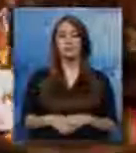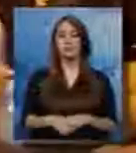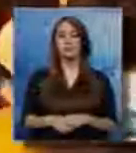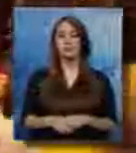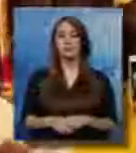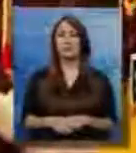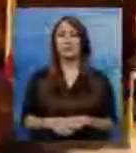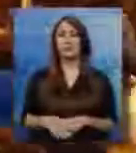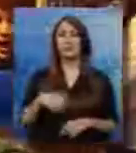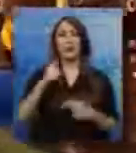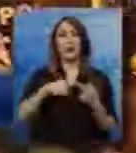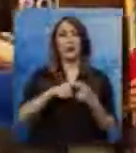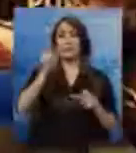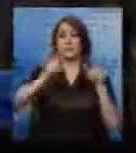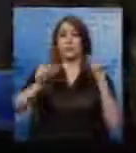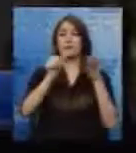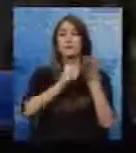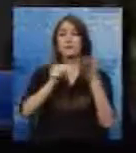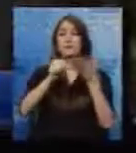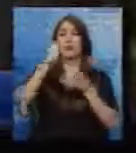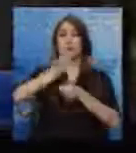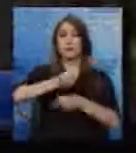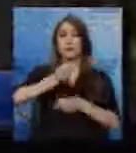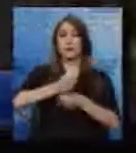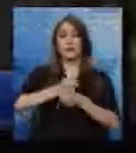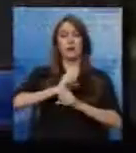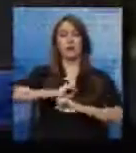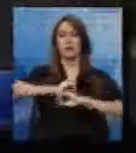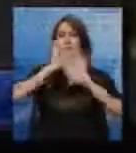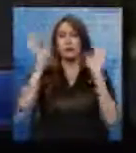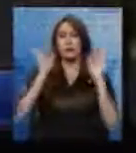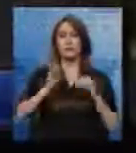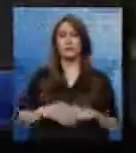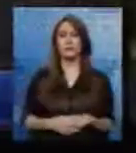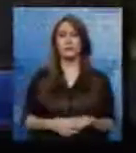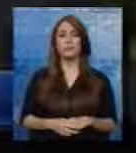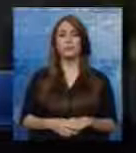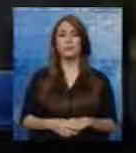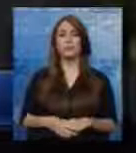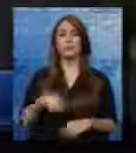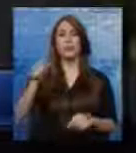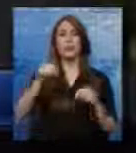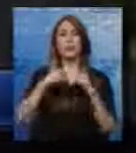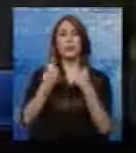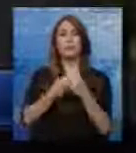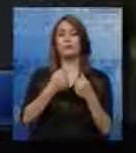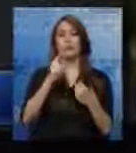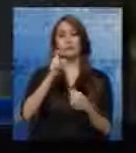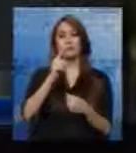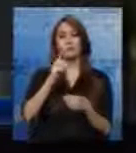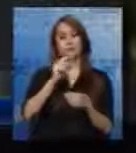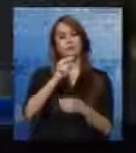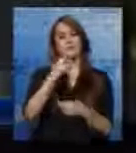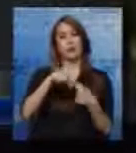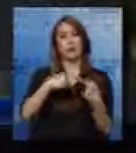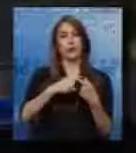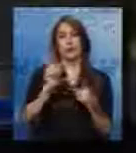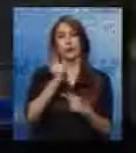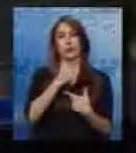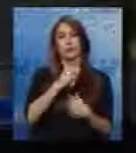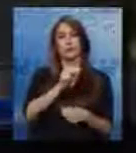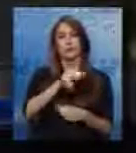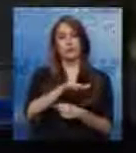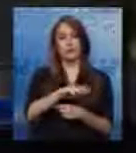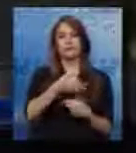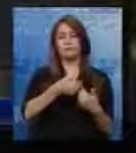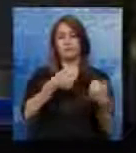Quienes se oponen a esta enmienda, el ministro de Trabajo, Leonardo Berresueta, es claro. Ciertos sindicalistas de la oposición lo que están buscando es una candidatura